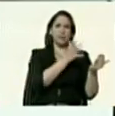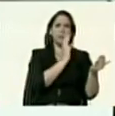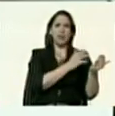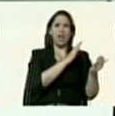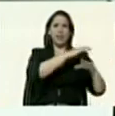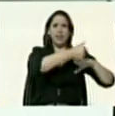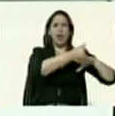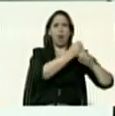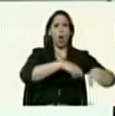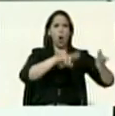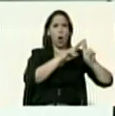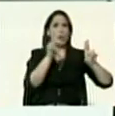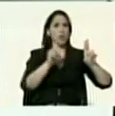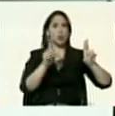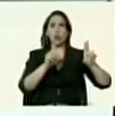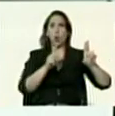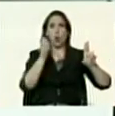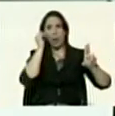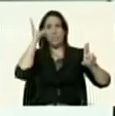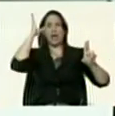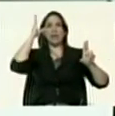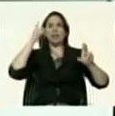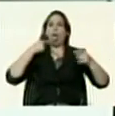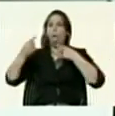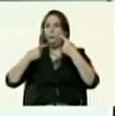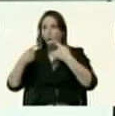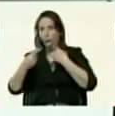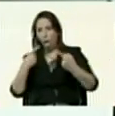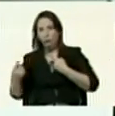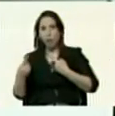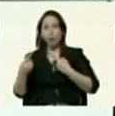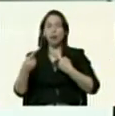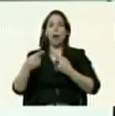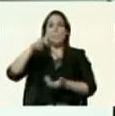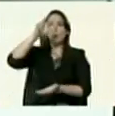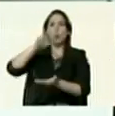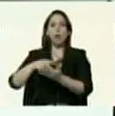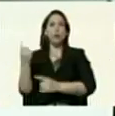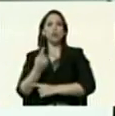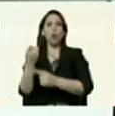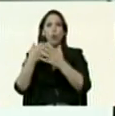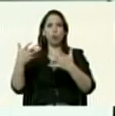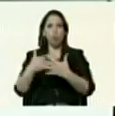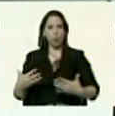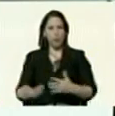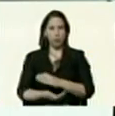son capaces de balbucear un discurso coherente ni aprobar un solo documento